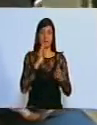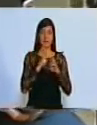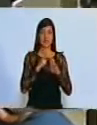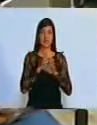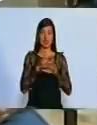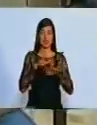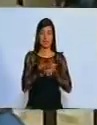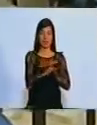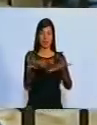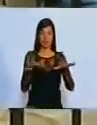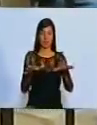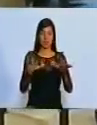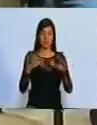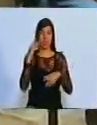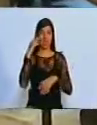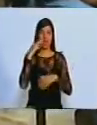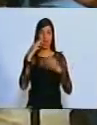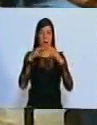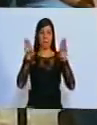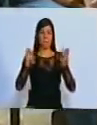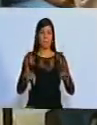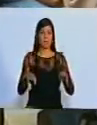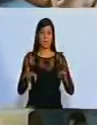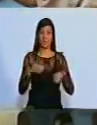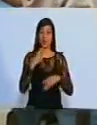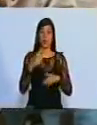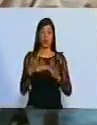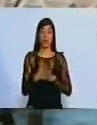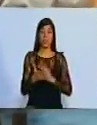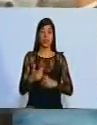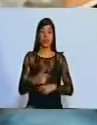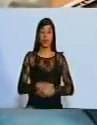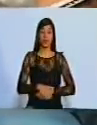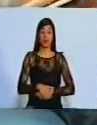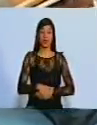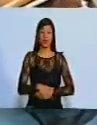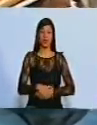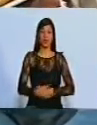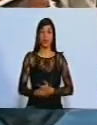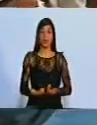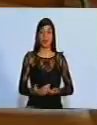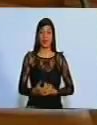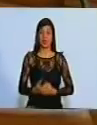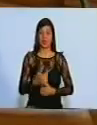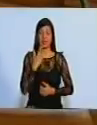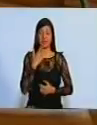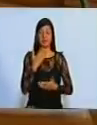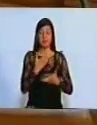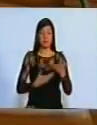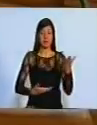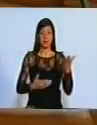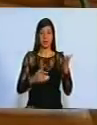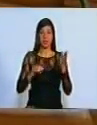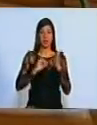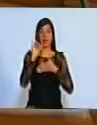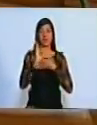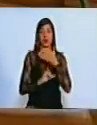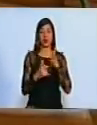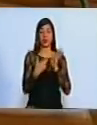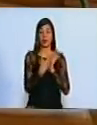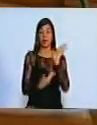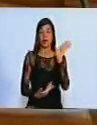de Museos Bolivarianos. El segundo punto, la continuación de la discusión del proyecto de ley